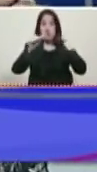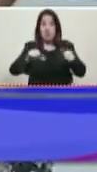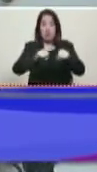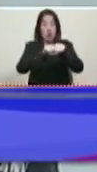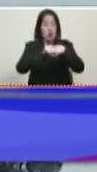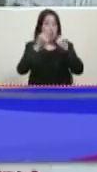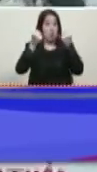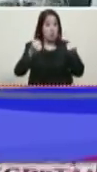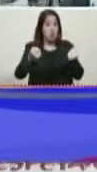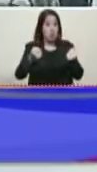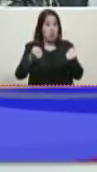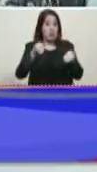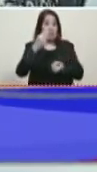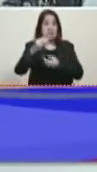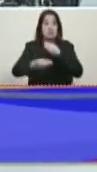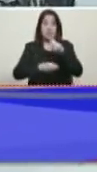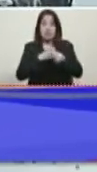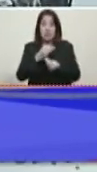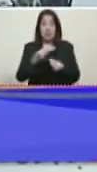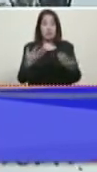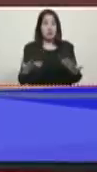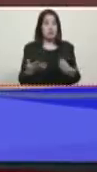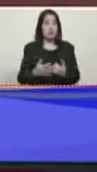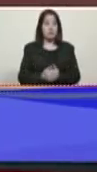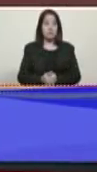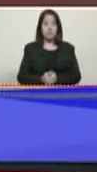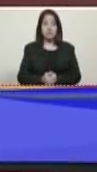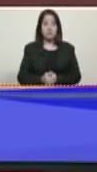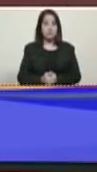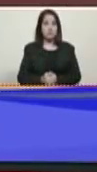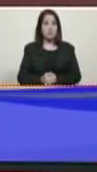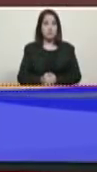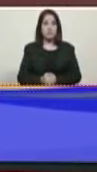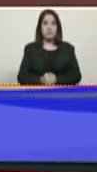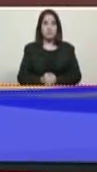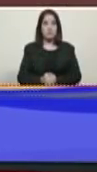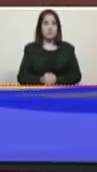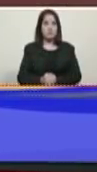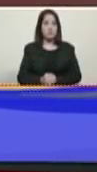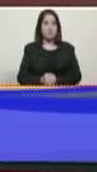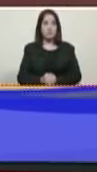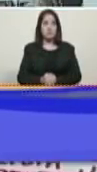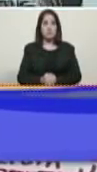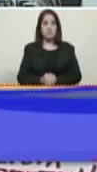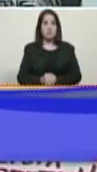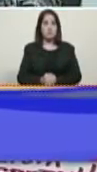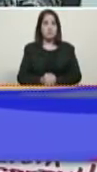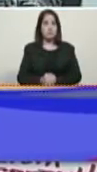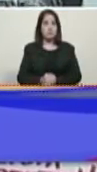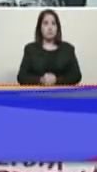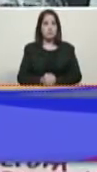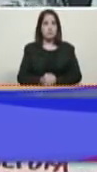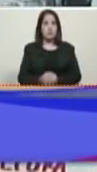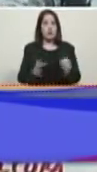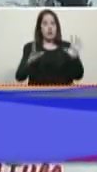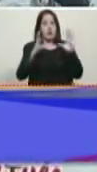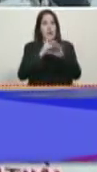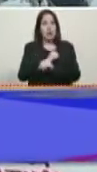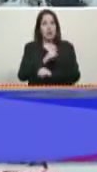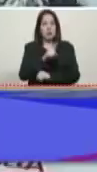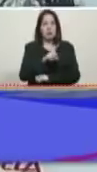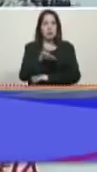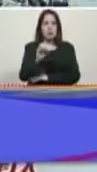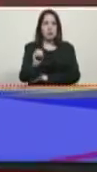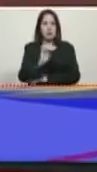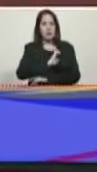y hemos organizado fue una actividad 11 de enero no si mal no recuerdo la noche del 10 de enero presa noche del 10 de enero un